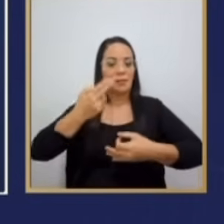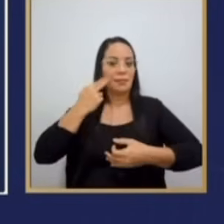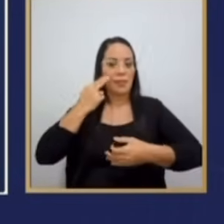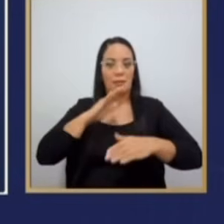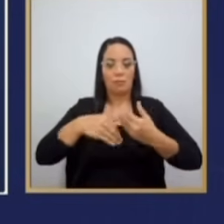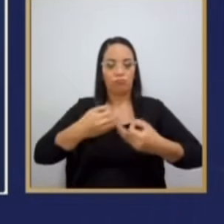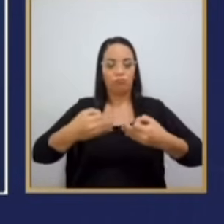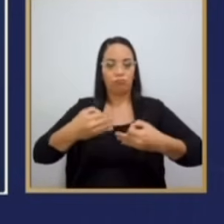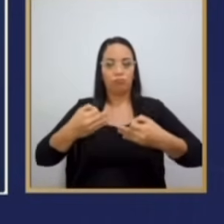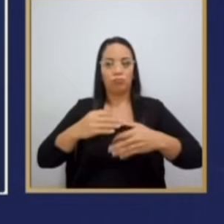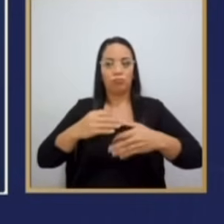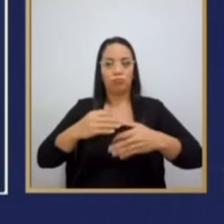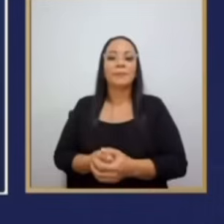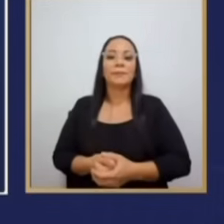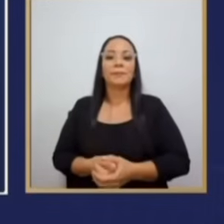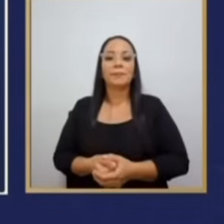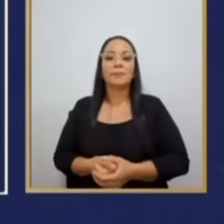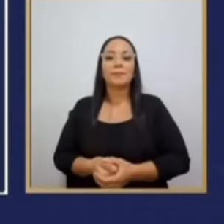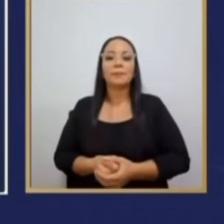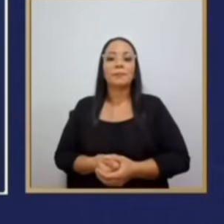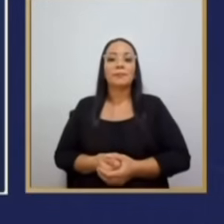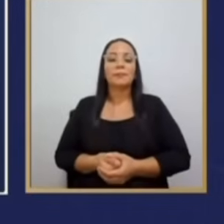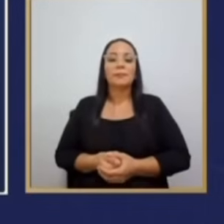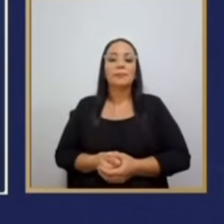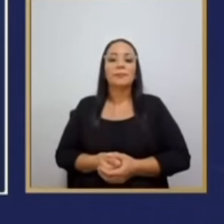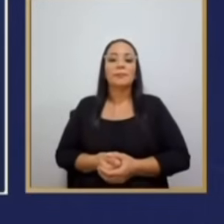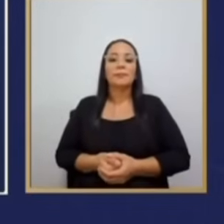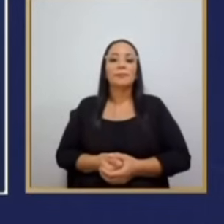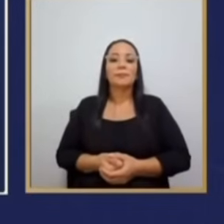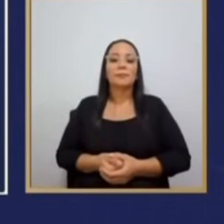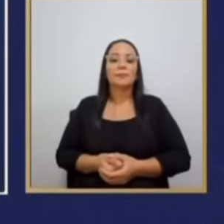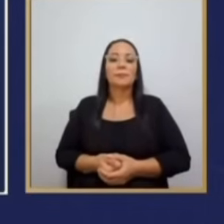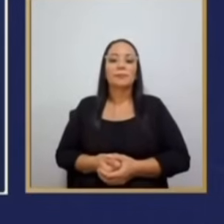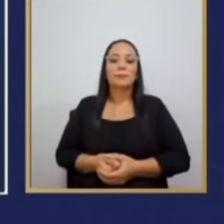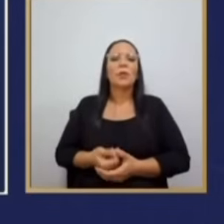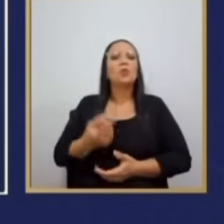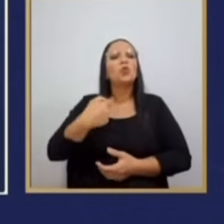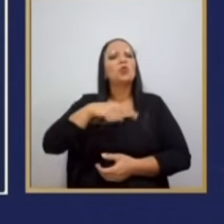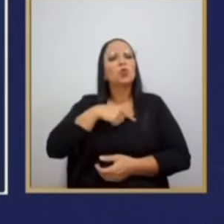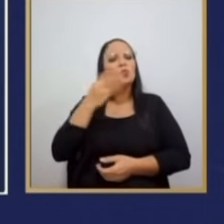eso implica. ¿Por qué se la estamos dando?